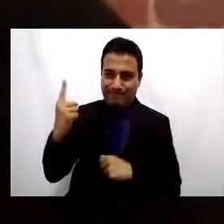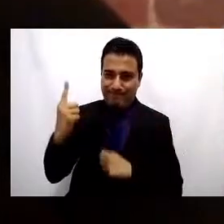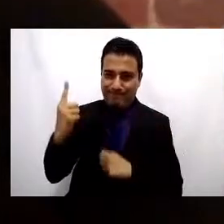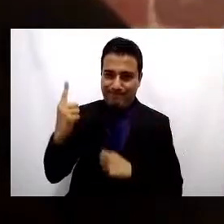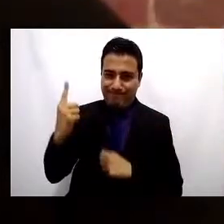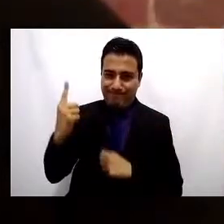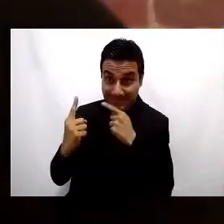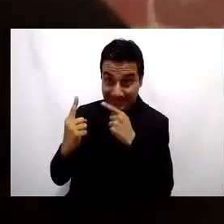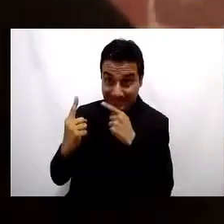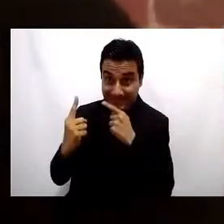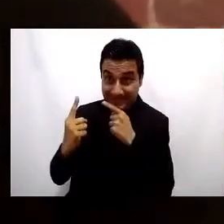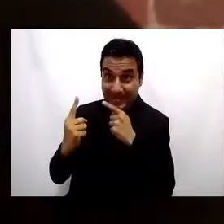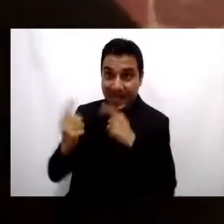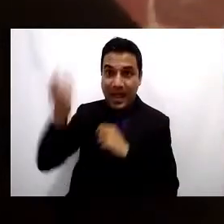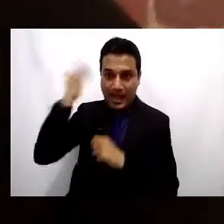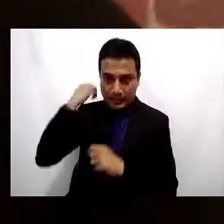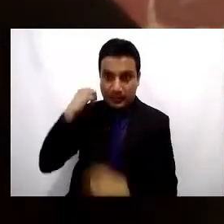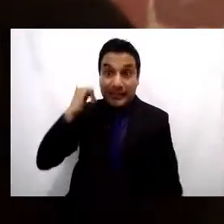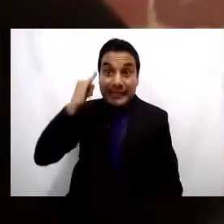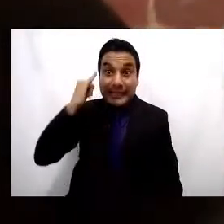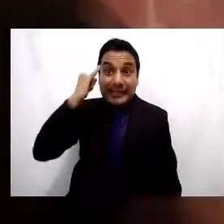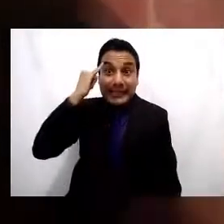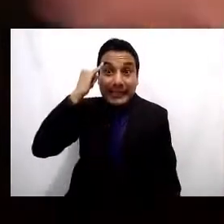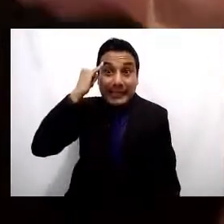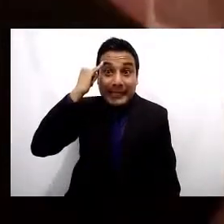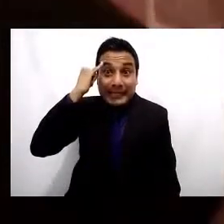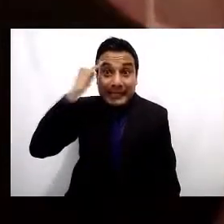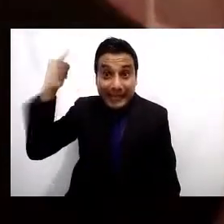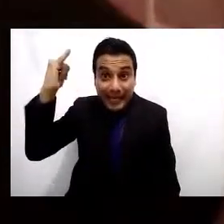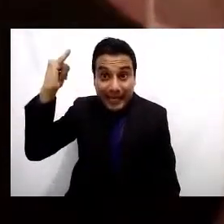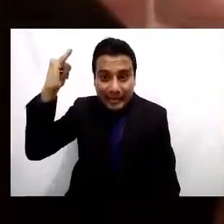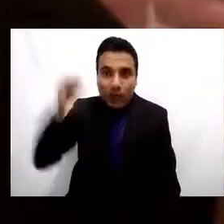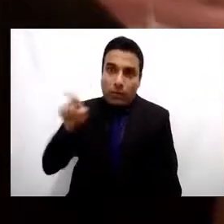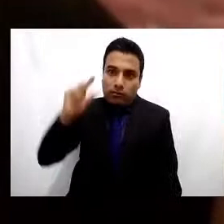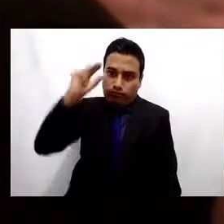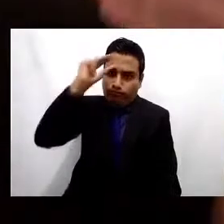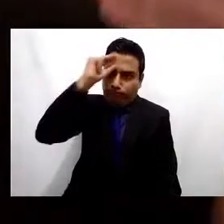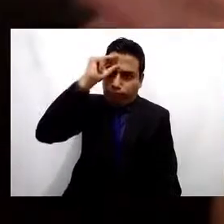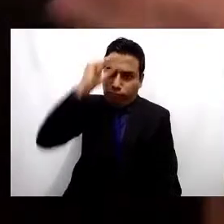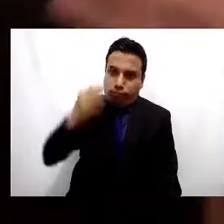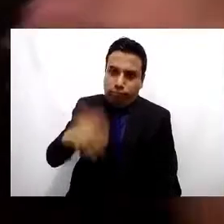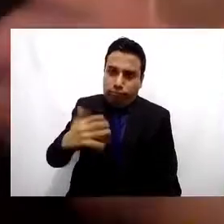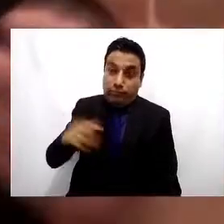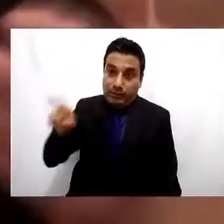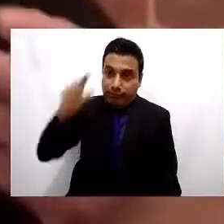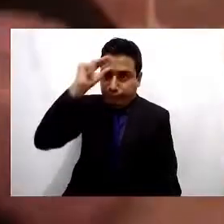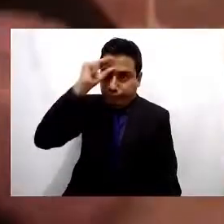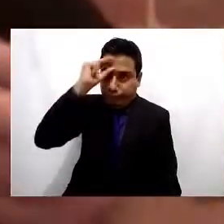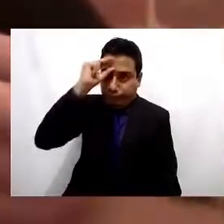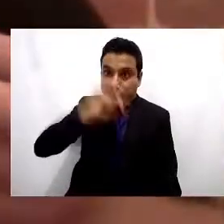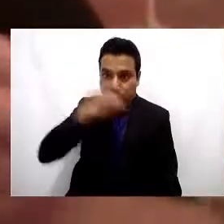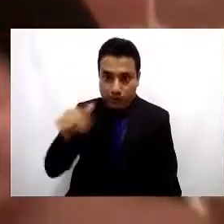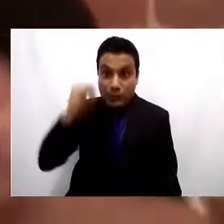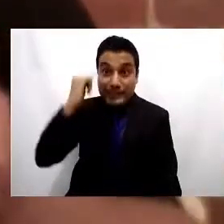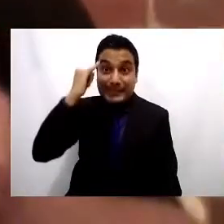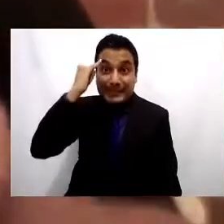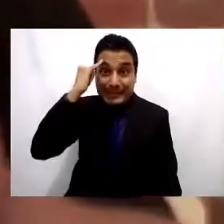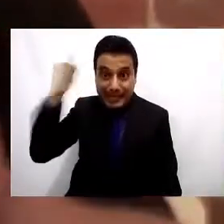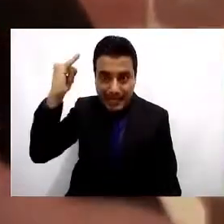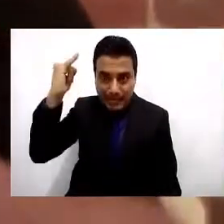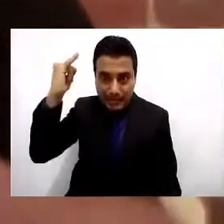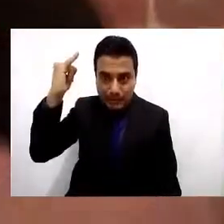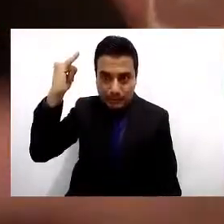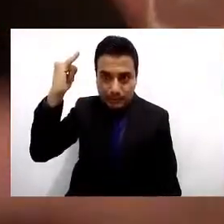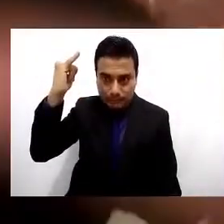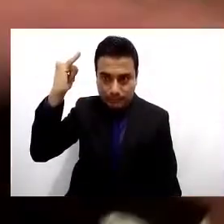una idea que ha hecho, que tiene una inteligencia por la cual construyó una idea, un significado sobre